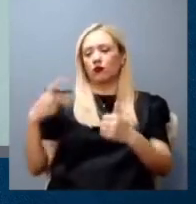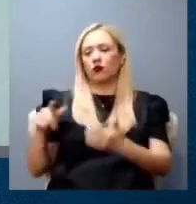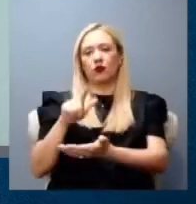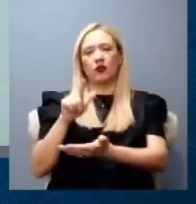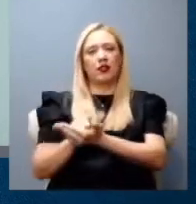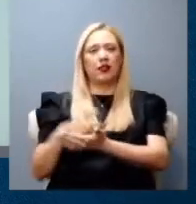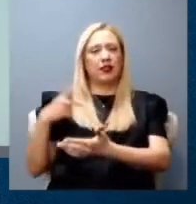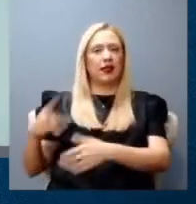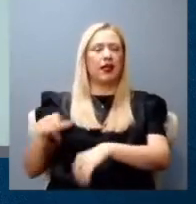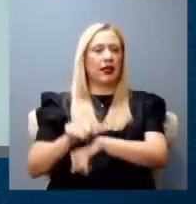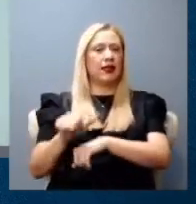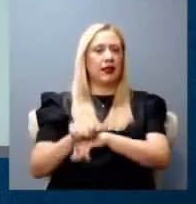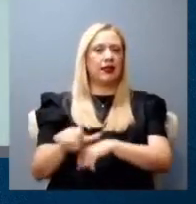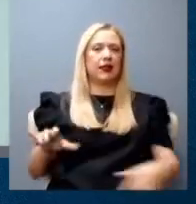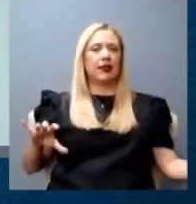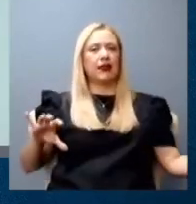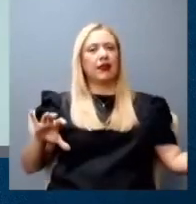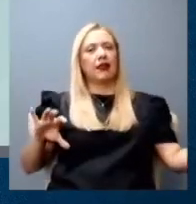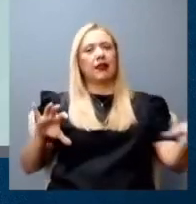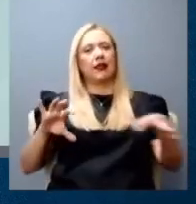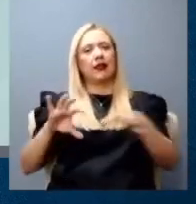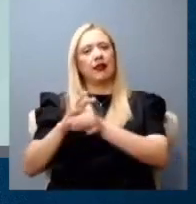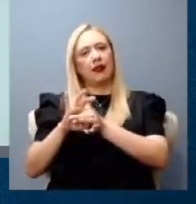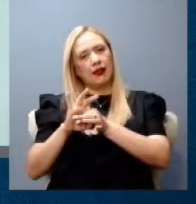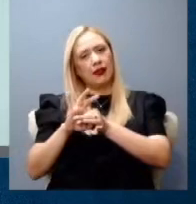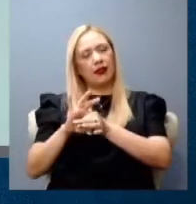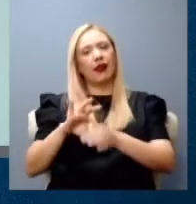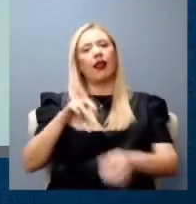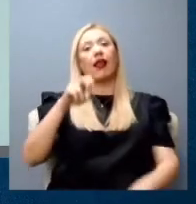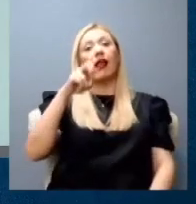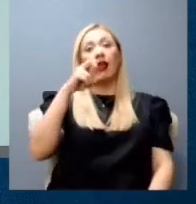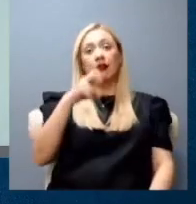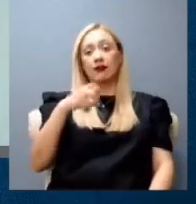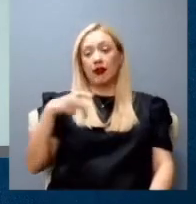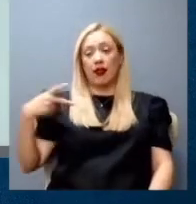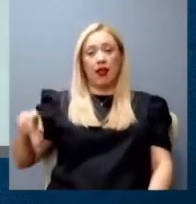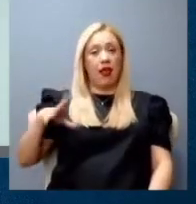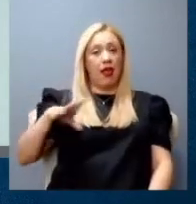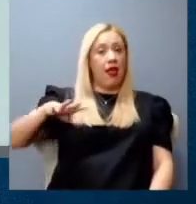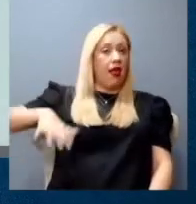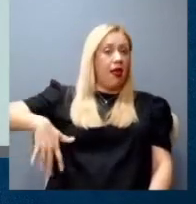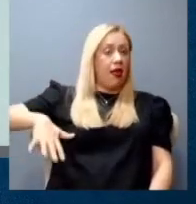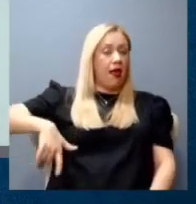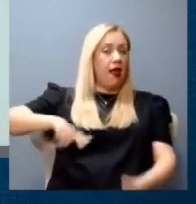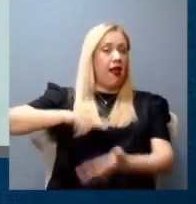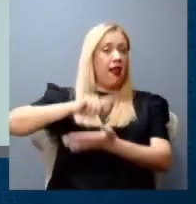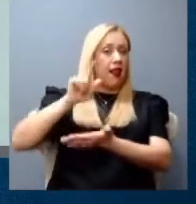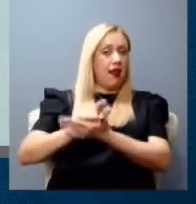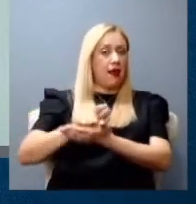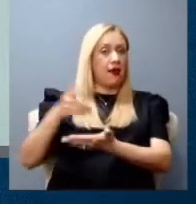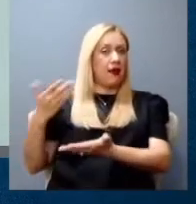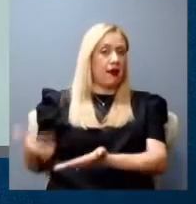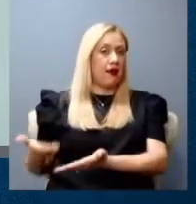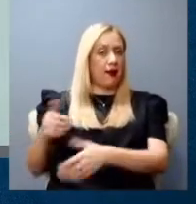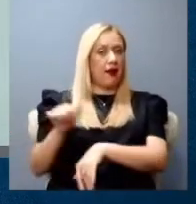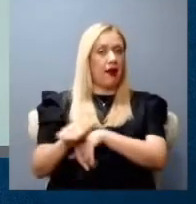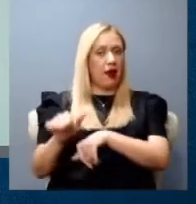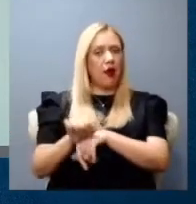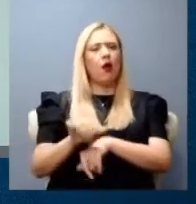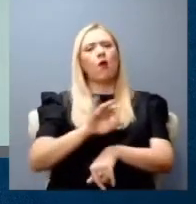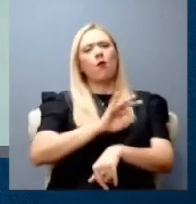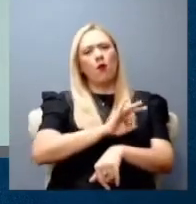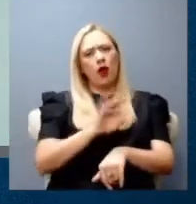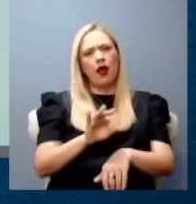interno argentino y de esa manera, con el marco existente, con las leyes existentes en Argentina, se podía